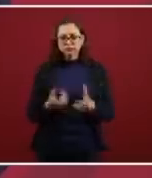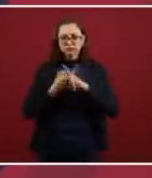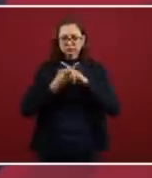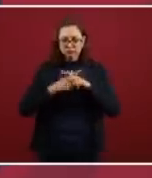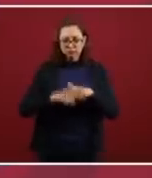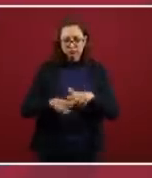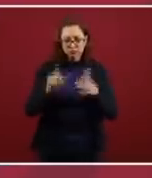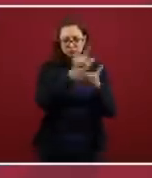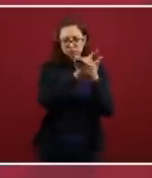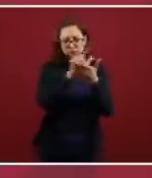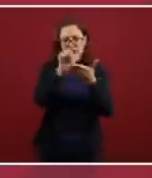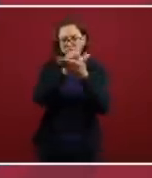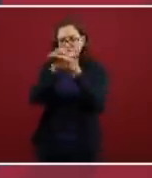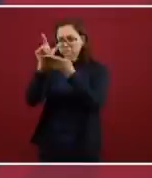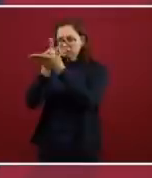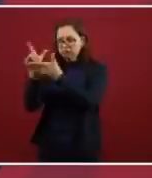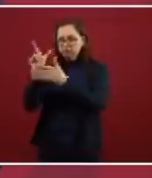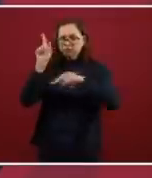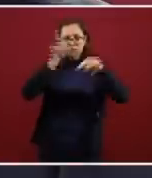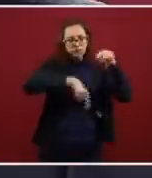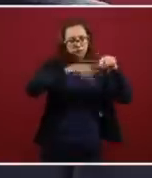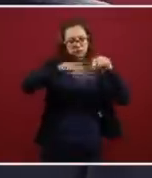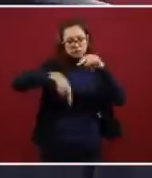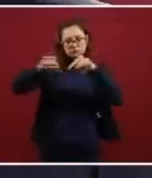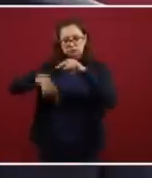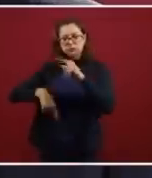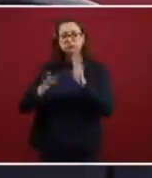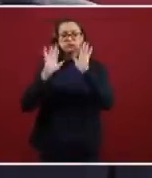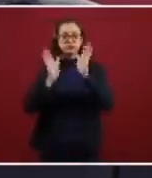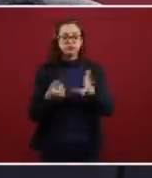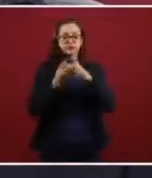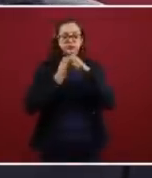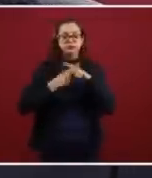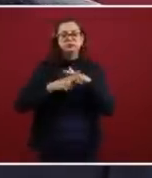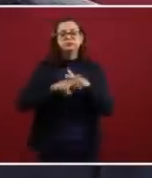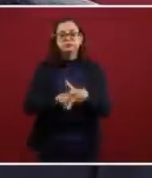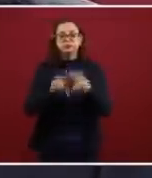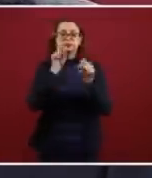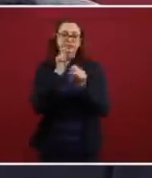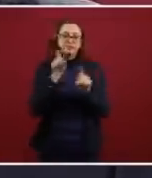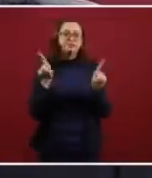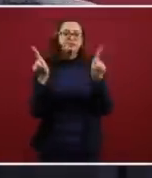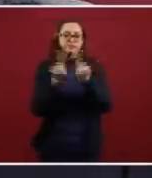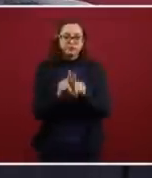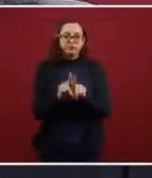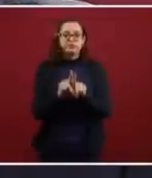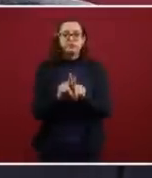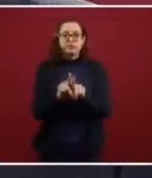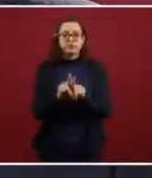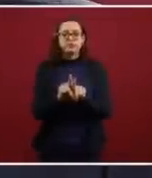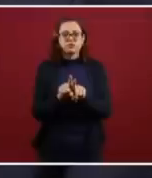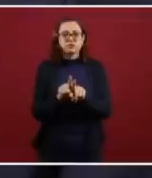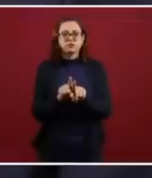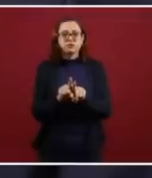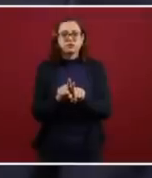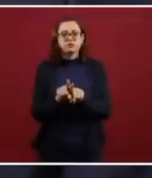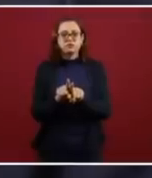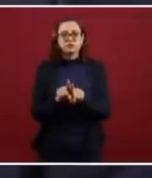limpia, ya comenzamos con eso, también en